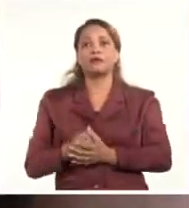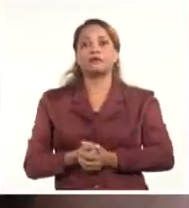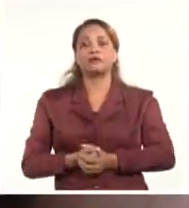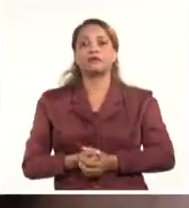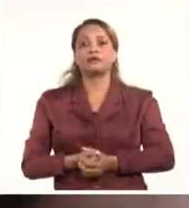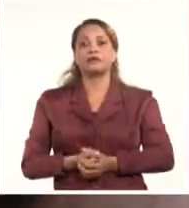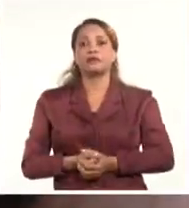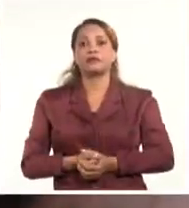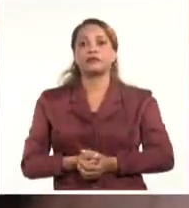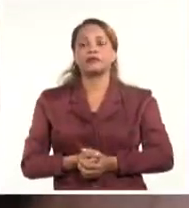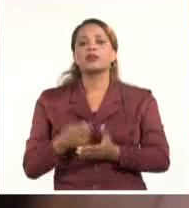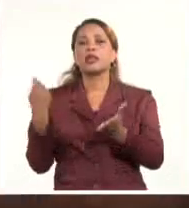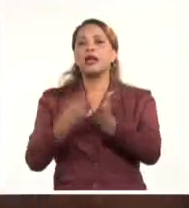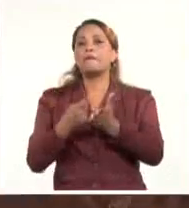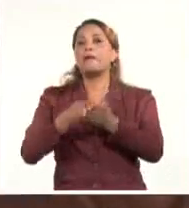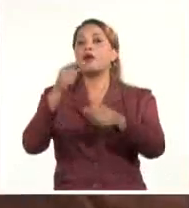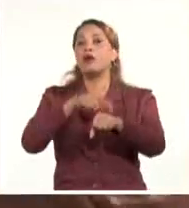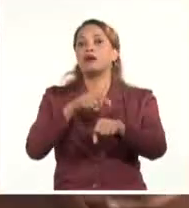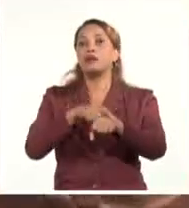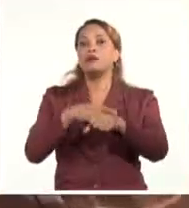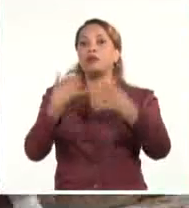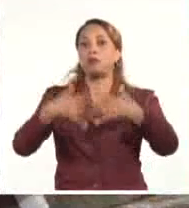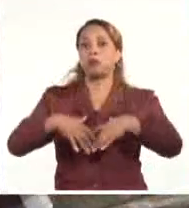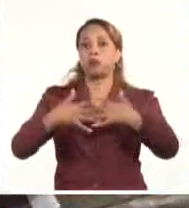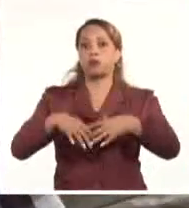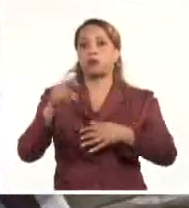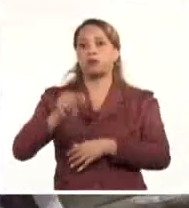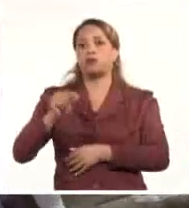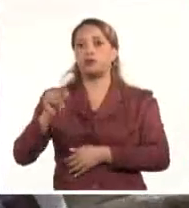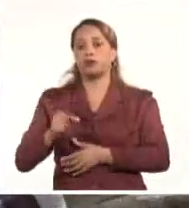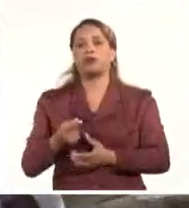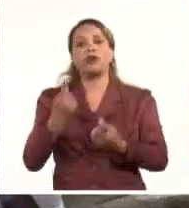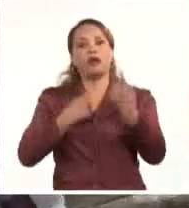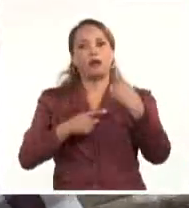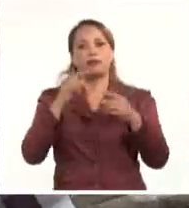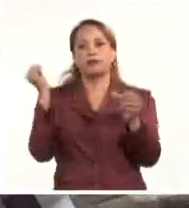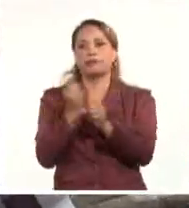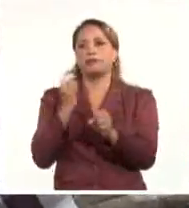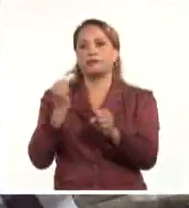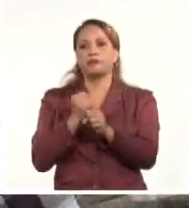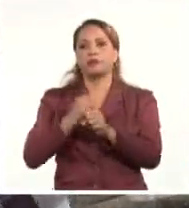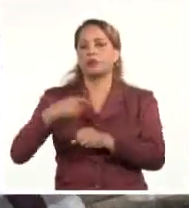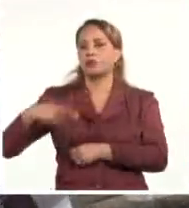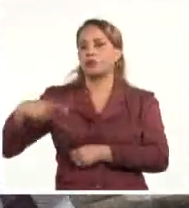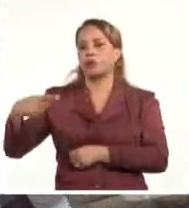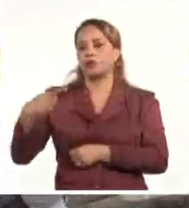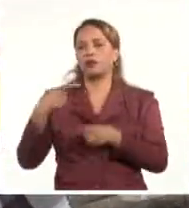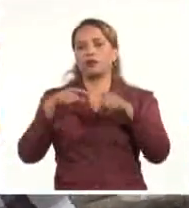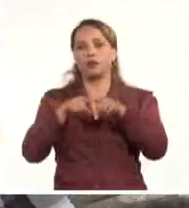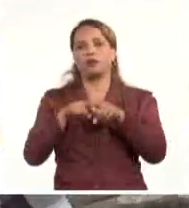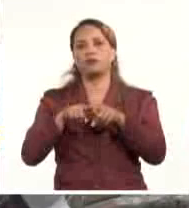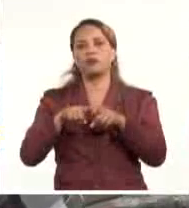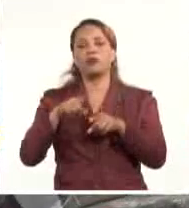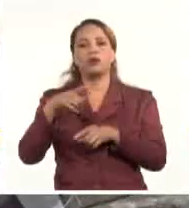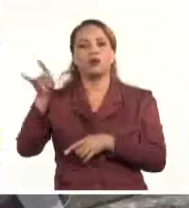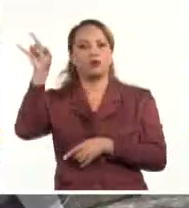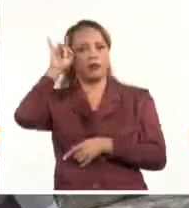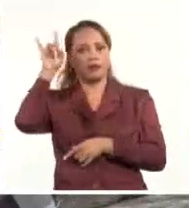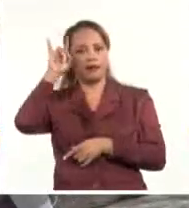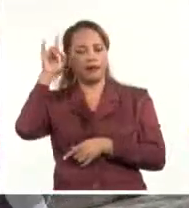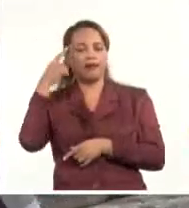¿entiendes? O el pago a tiempo a los productores. Eso es un tema que estamos trabajando prácticamente a diario en conjunto con el lácteo, con el